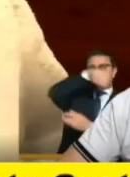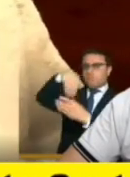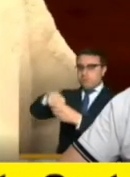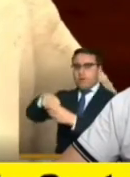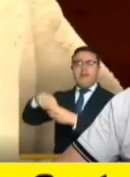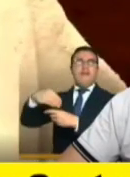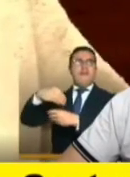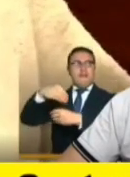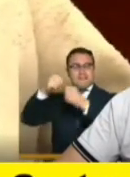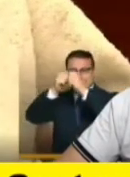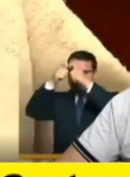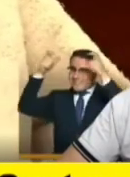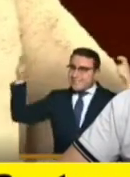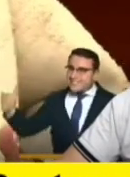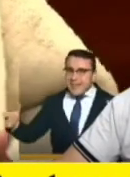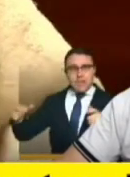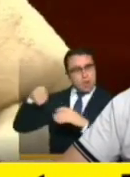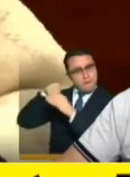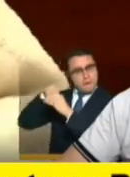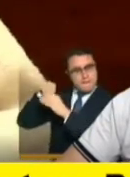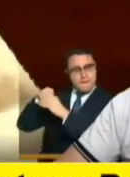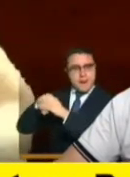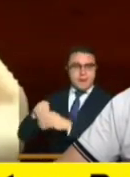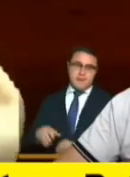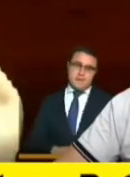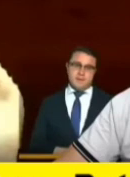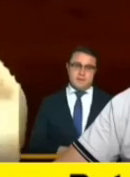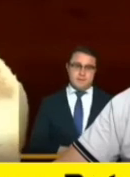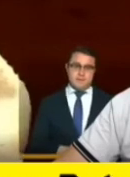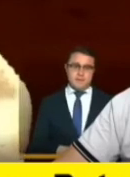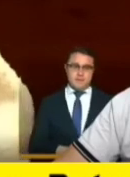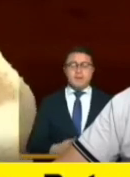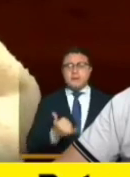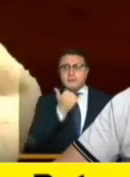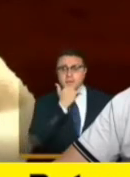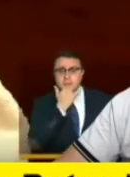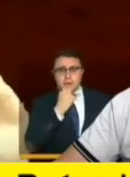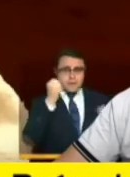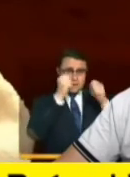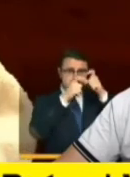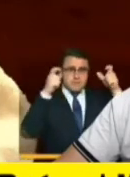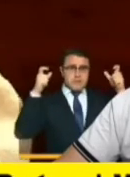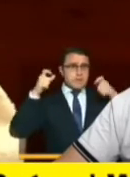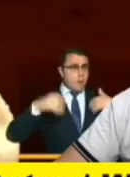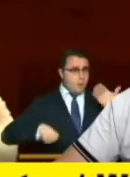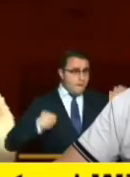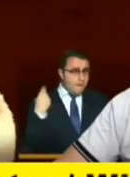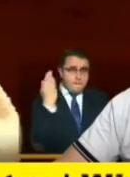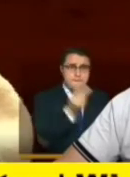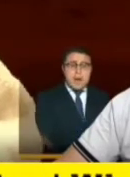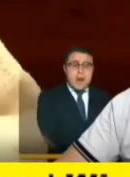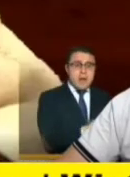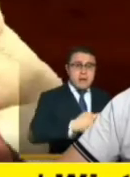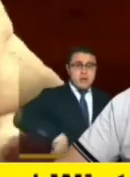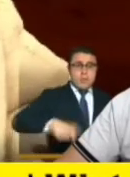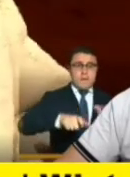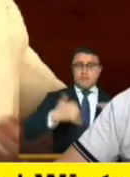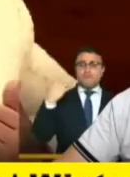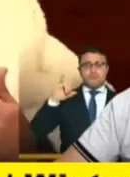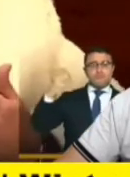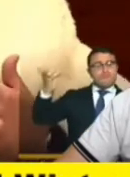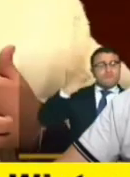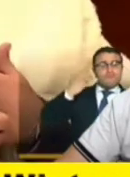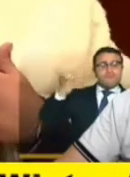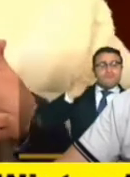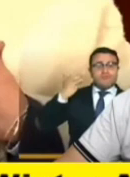entonces descarga al Estado de pagar a los pensionados, porque se paga con esos recursos los pensionados. Ningún pensionado